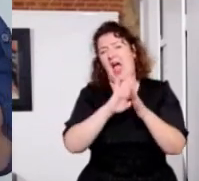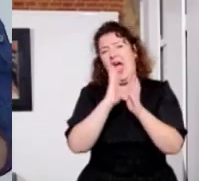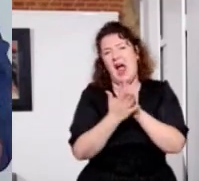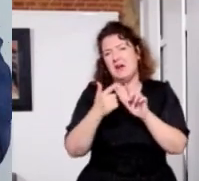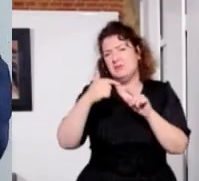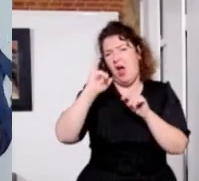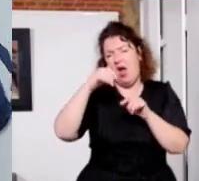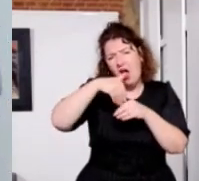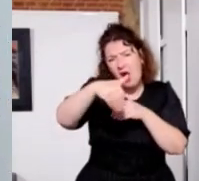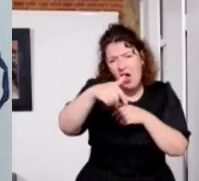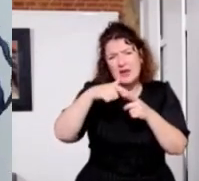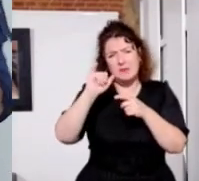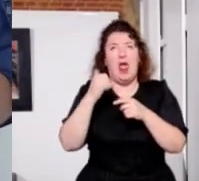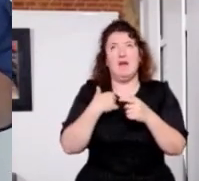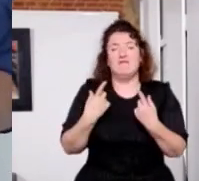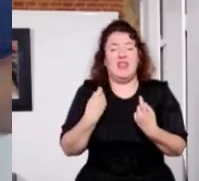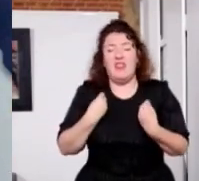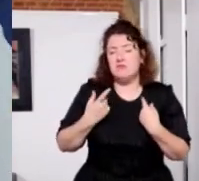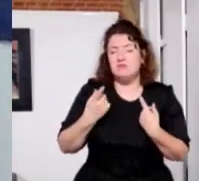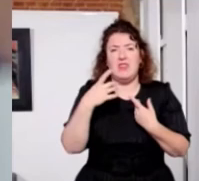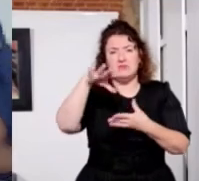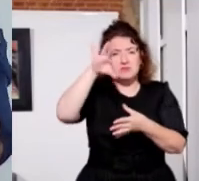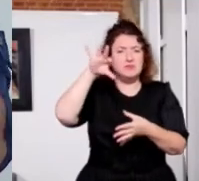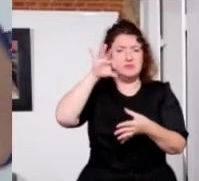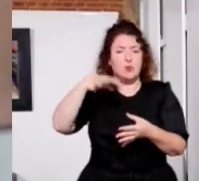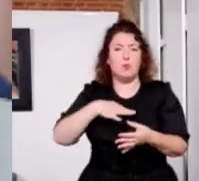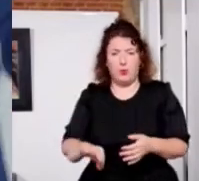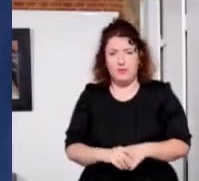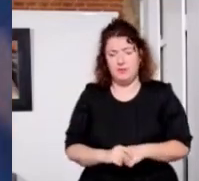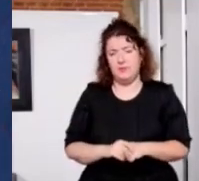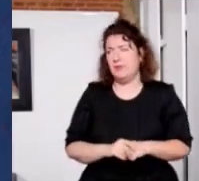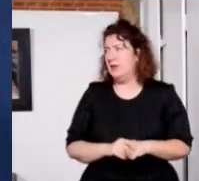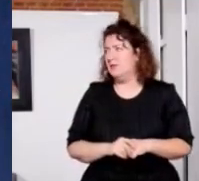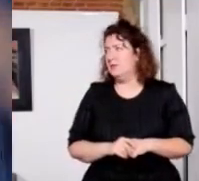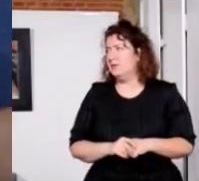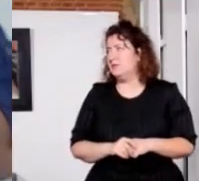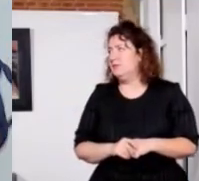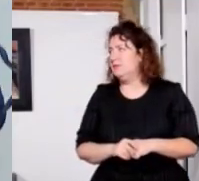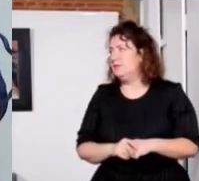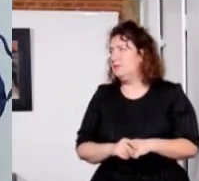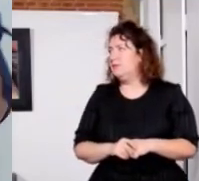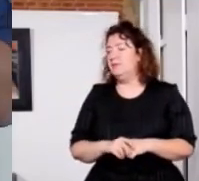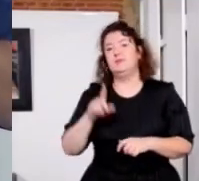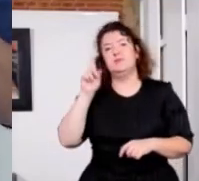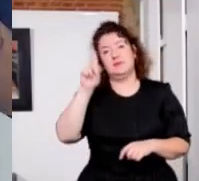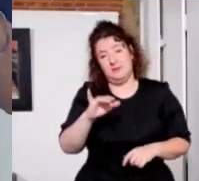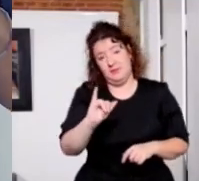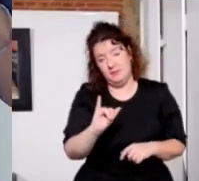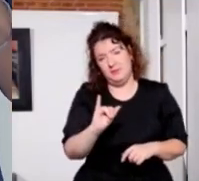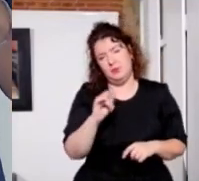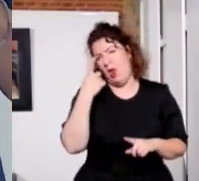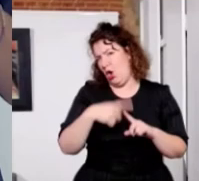necesarios para el desarrollo de nuestro día a día. Además tenemos, la Volunteca en sí, tiene una